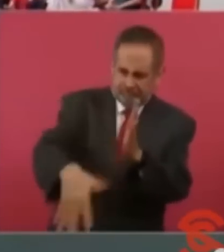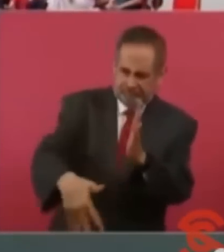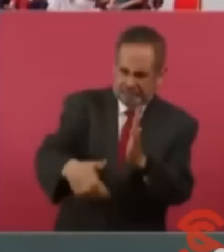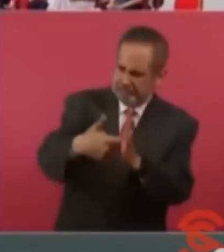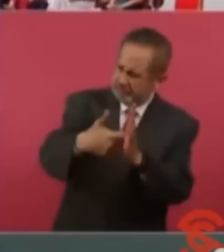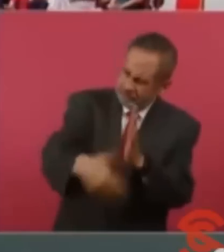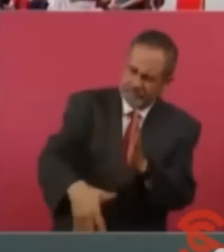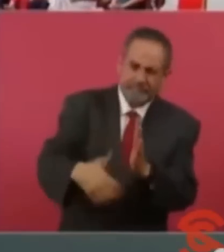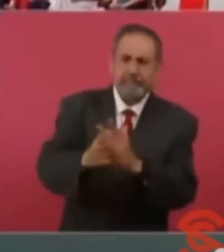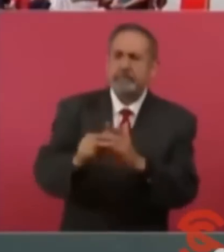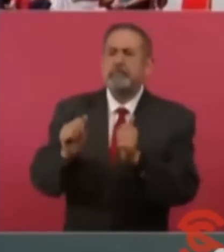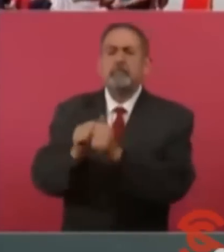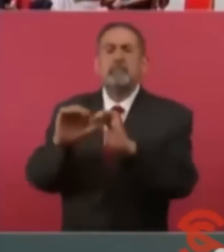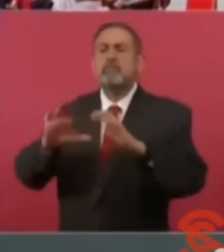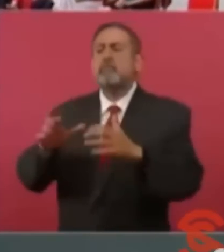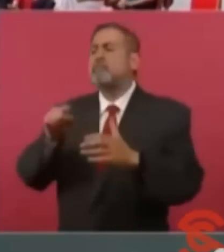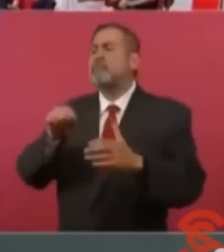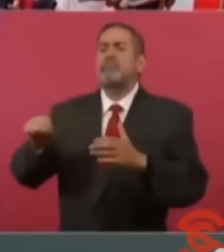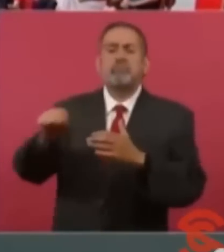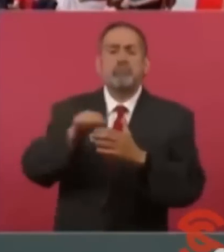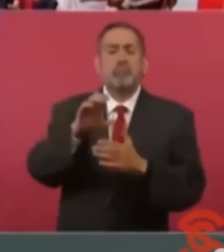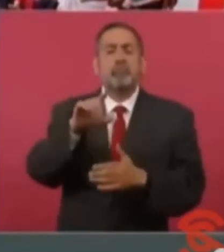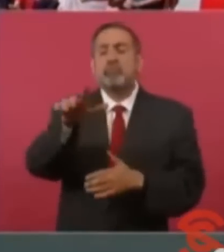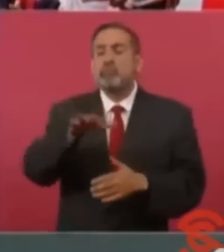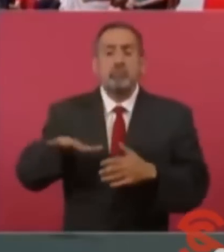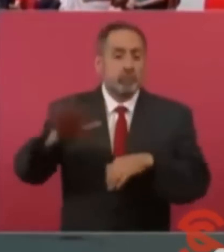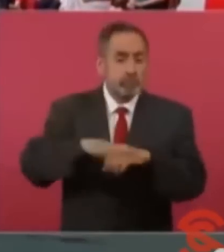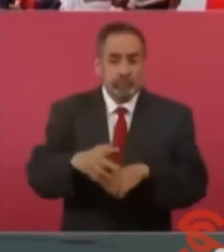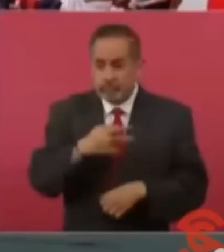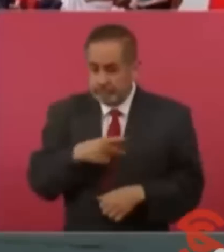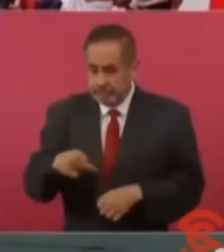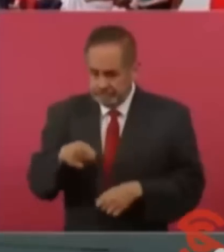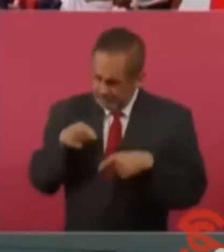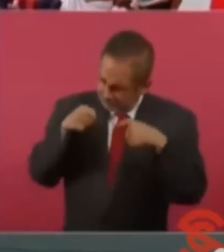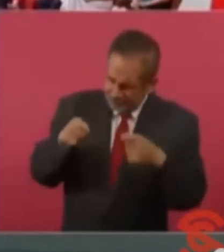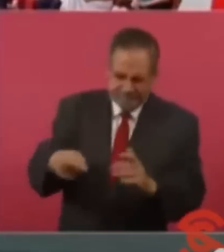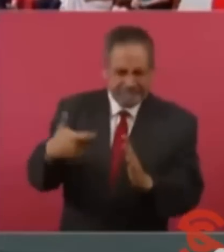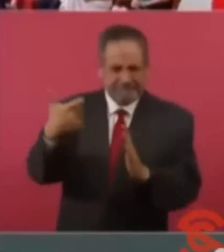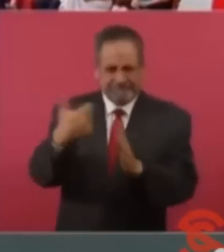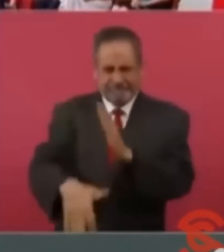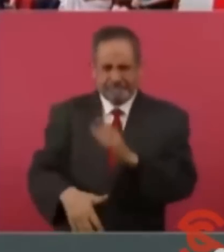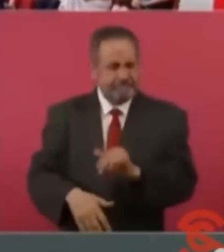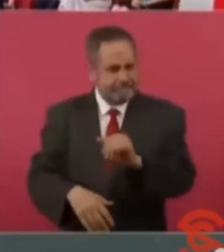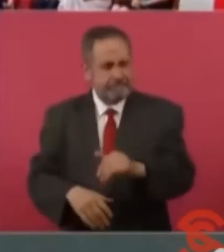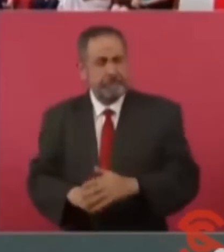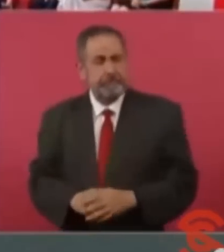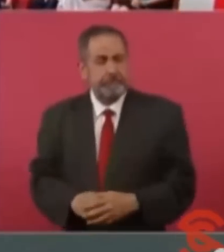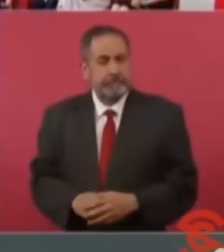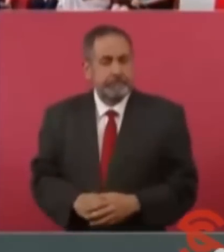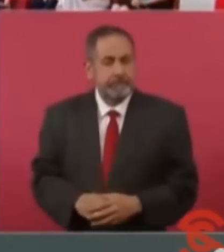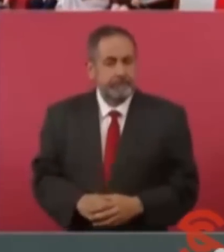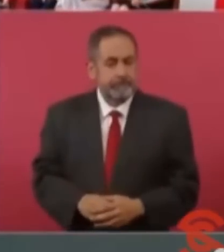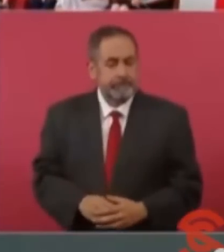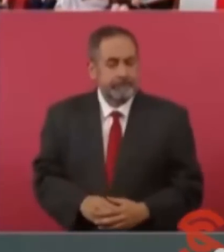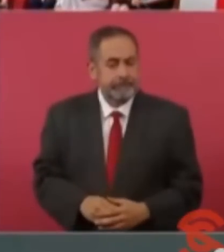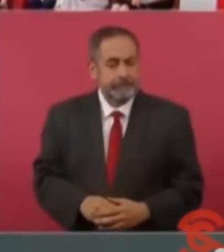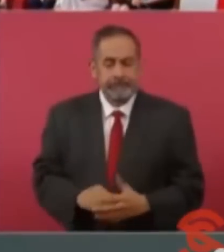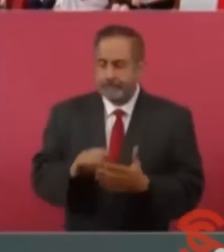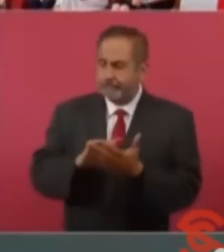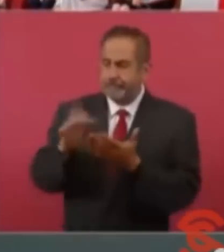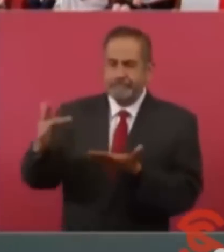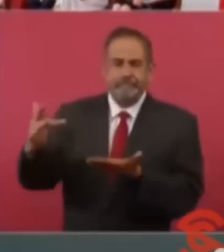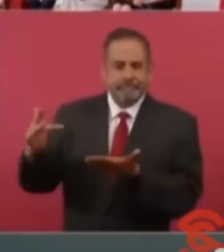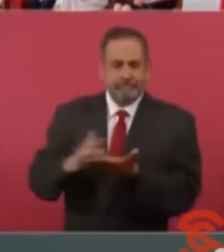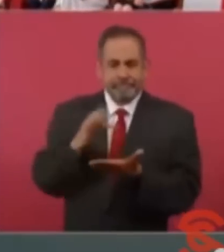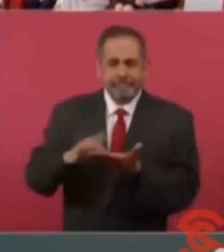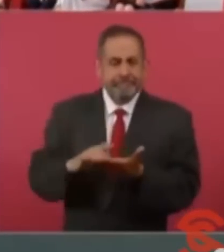en comunidades y colonias populares. Agradezco el apoyo de